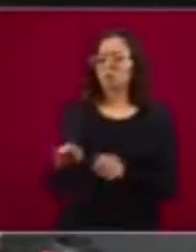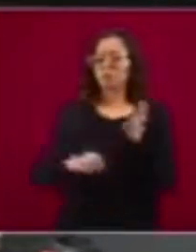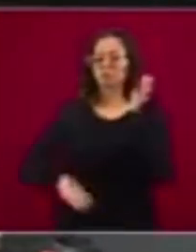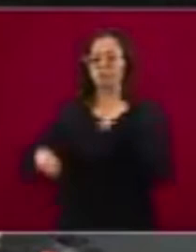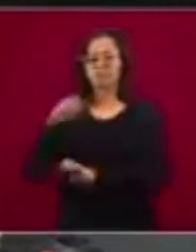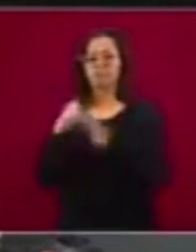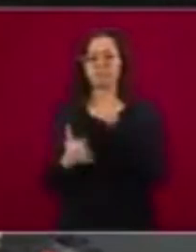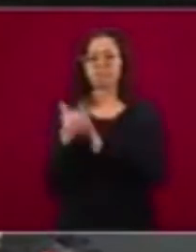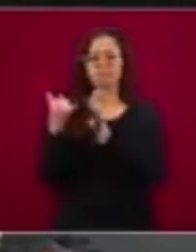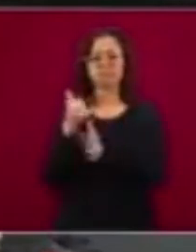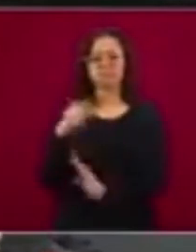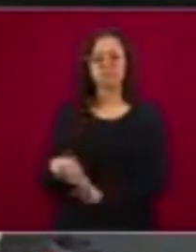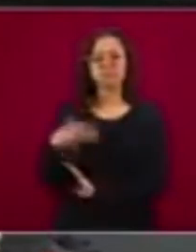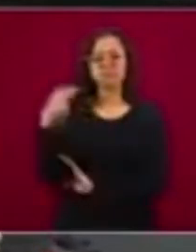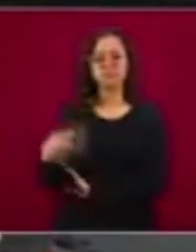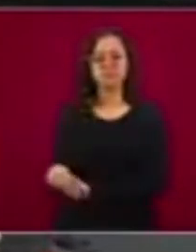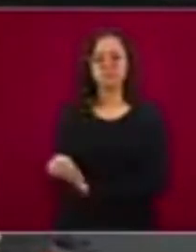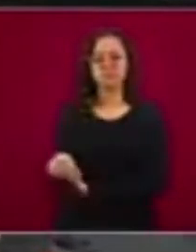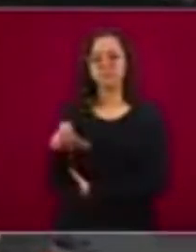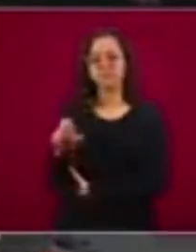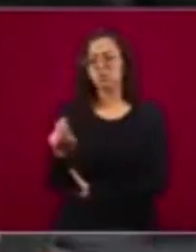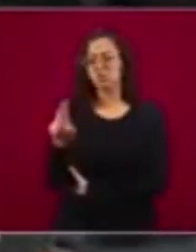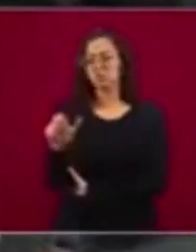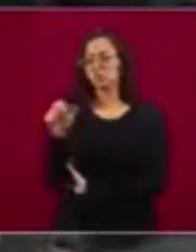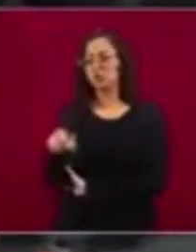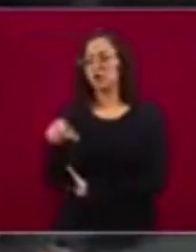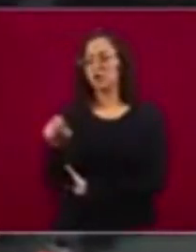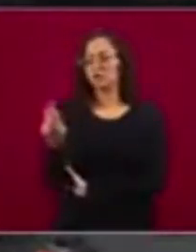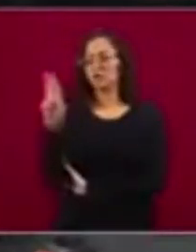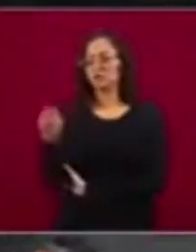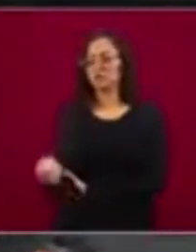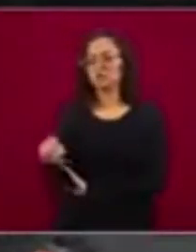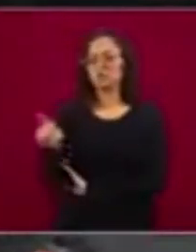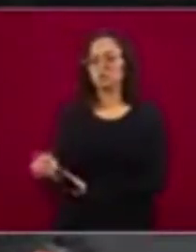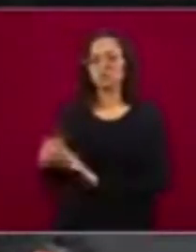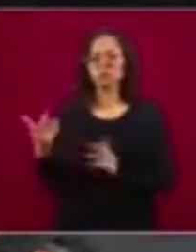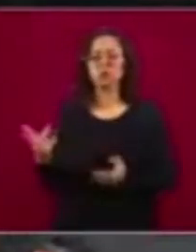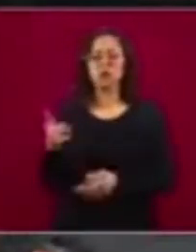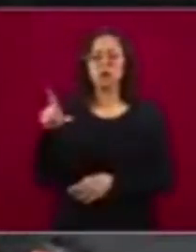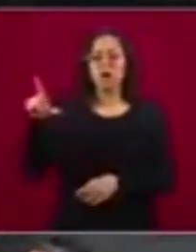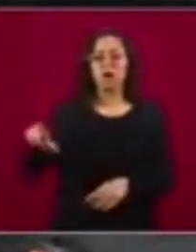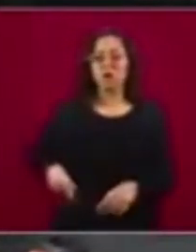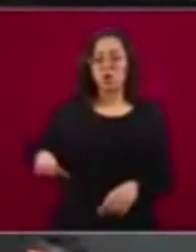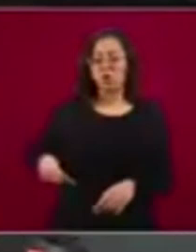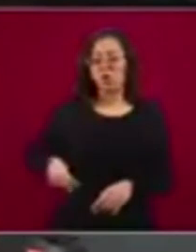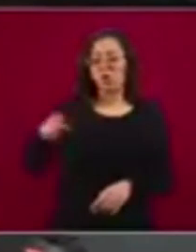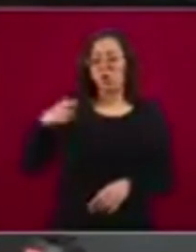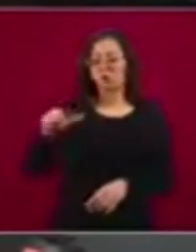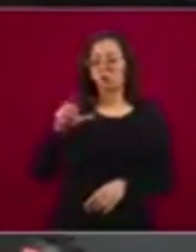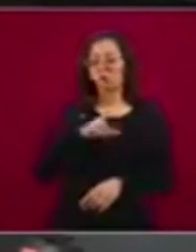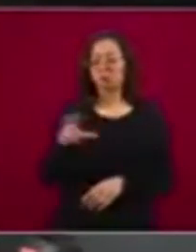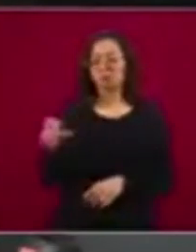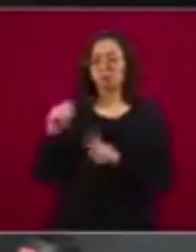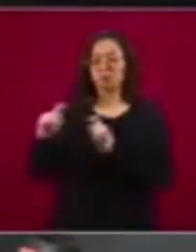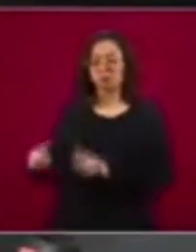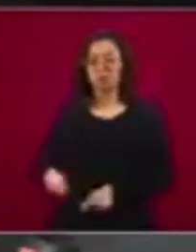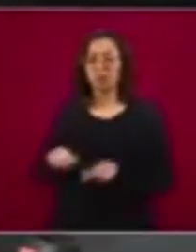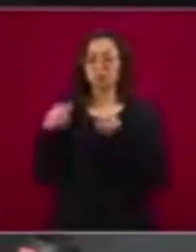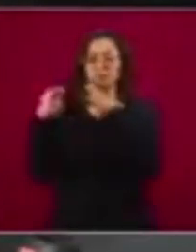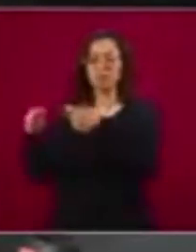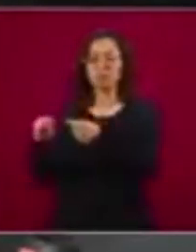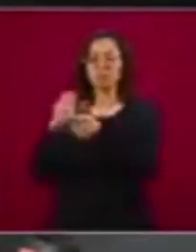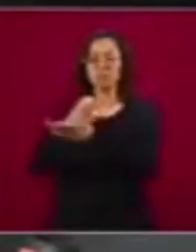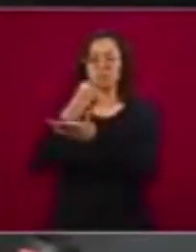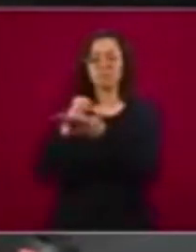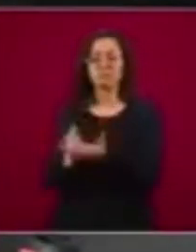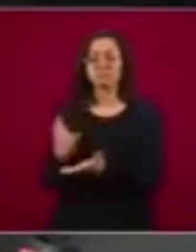de nombre Soansum SADCB, a la que el gobierno de Solidaridad Quintana Roo entregó por designación directa un contrato por